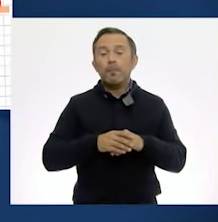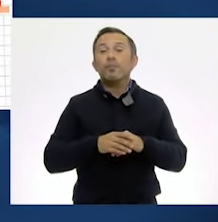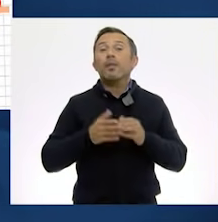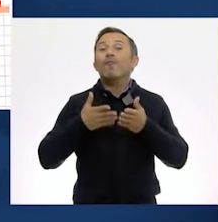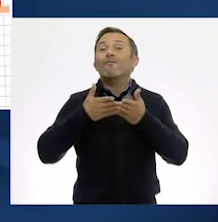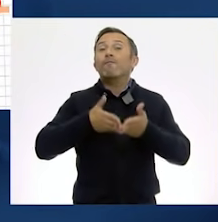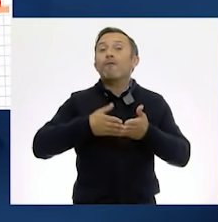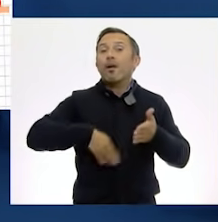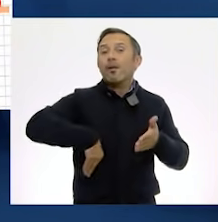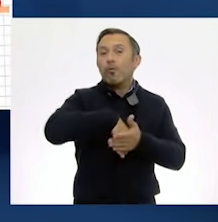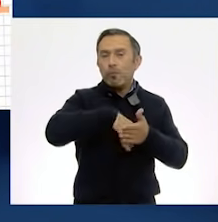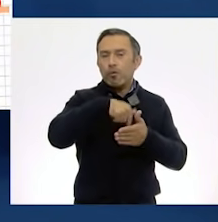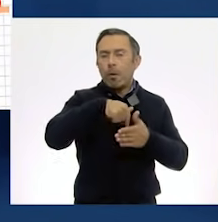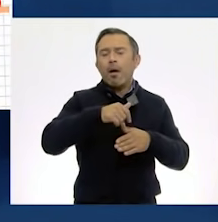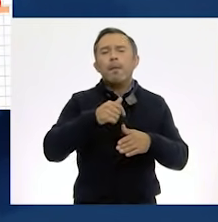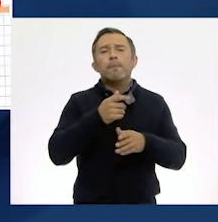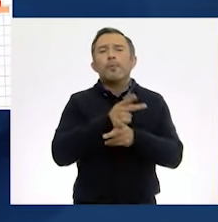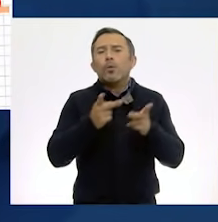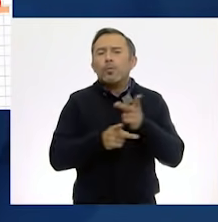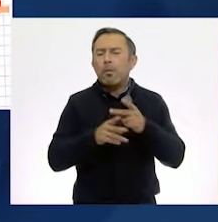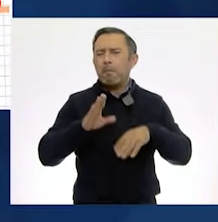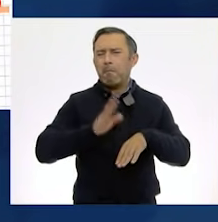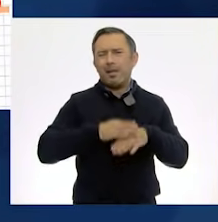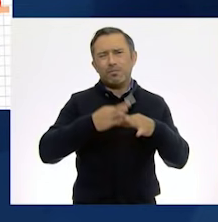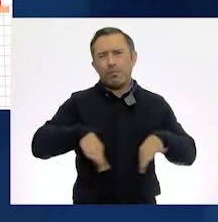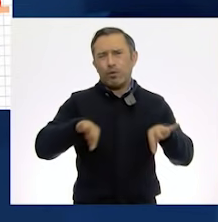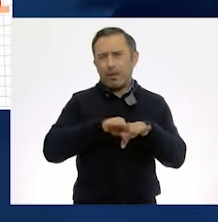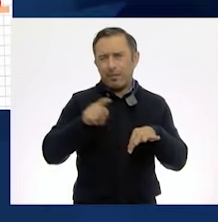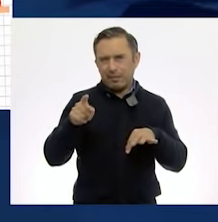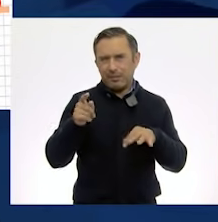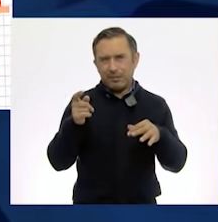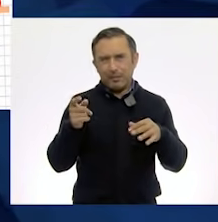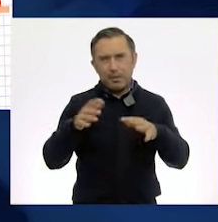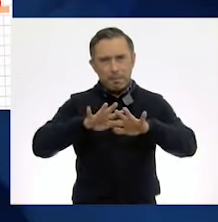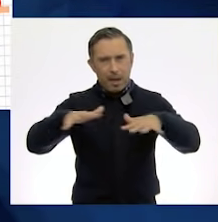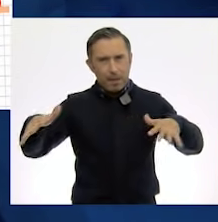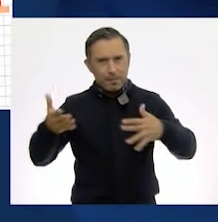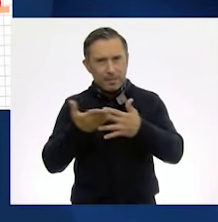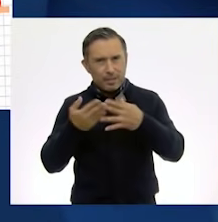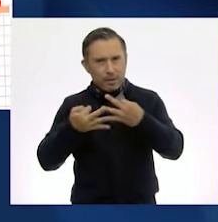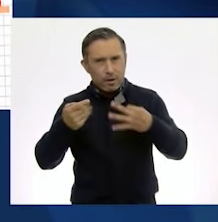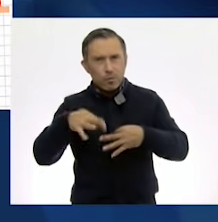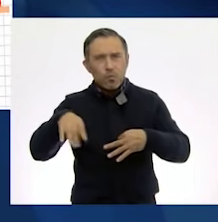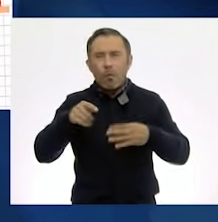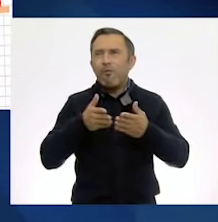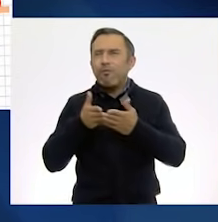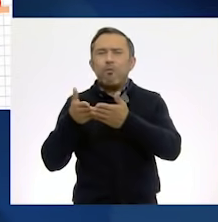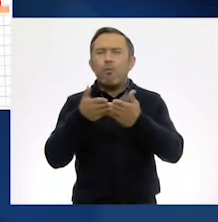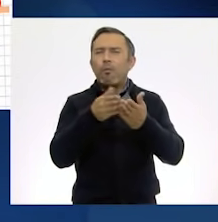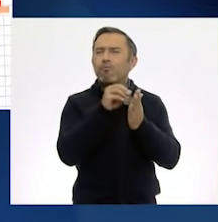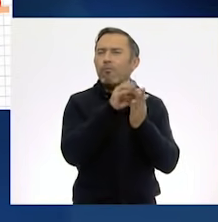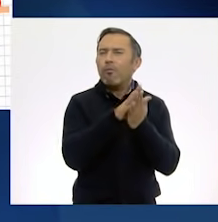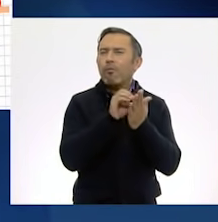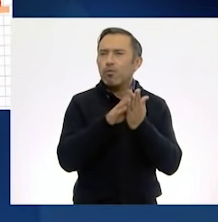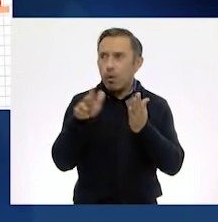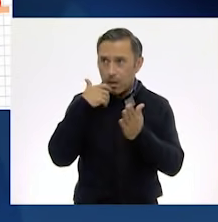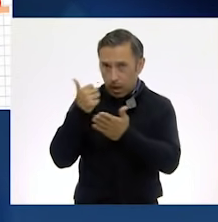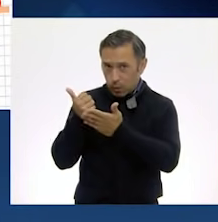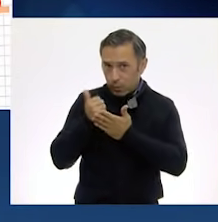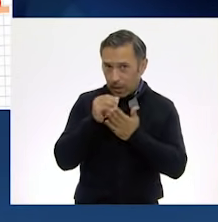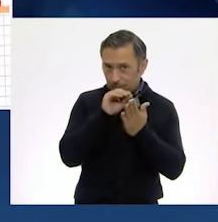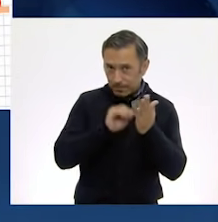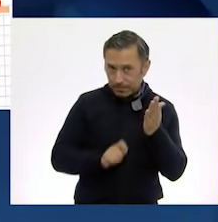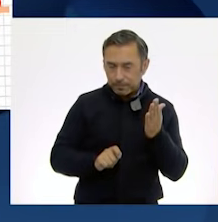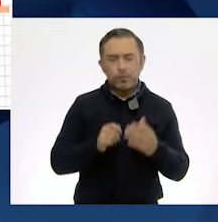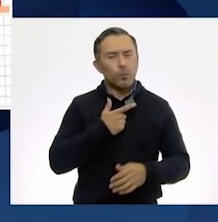intercambio de mercancía más relevantes del Mediterráneo. ¿Me ayudas a integrarlos, María? Por supuesto. Entre